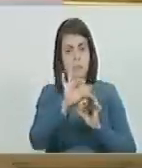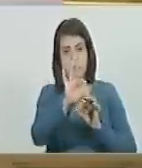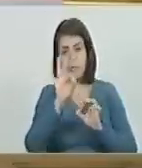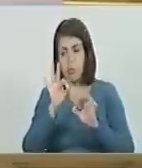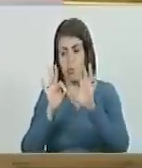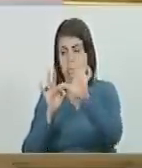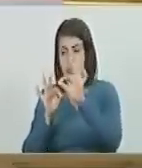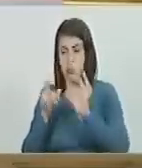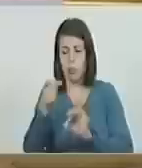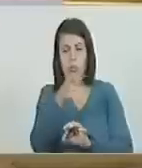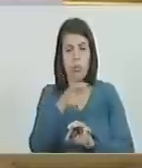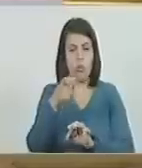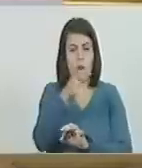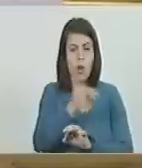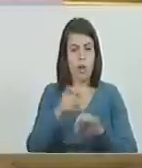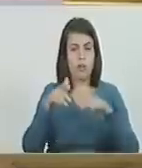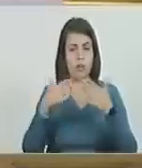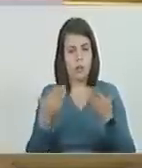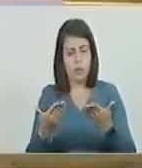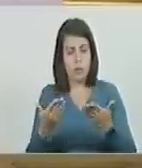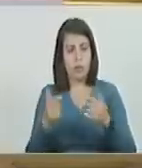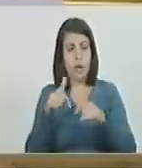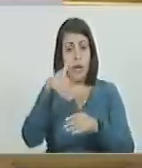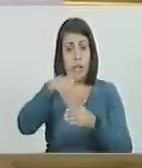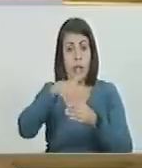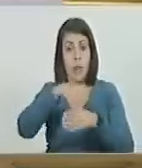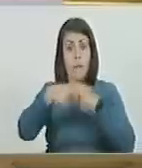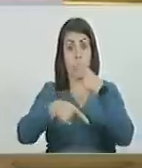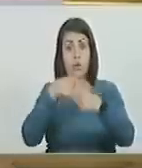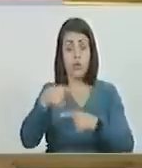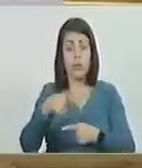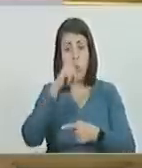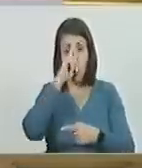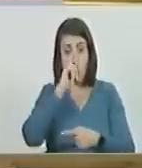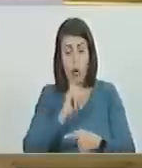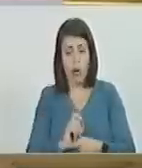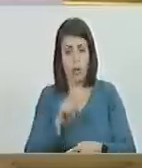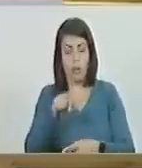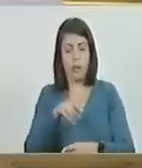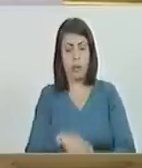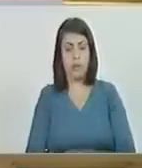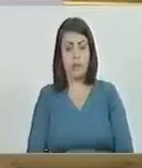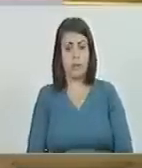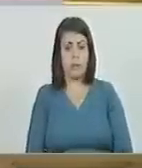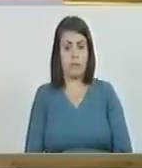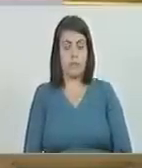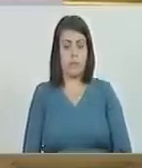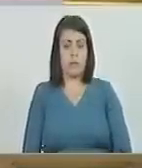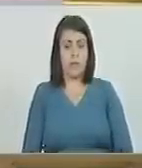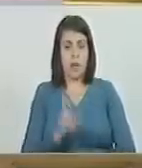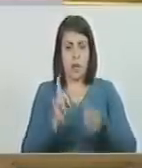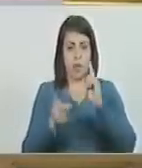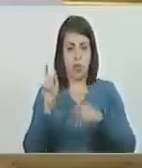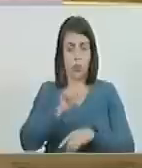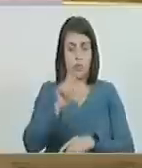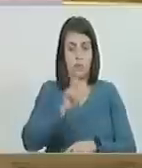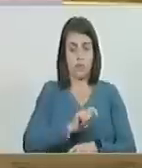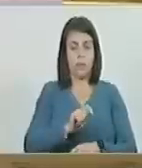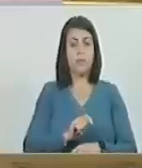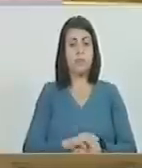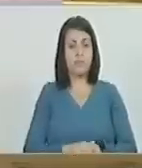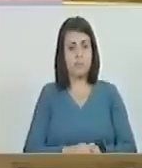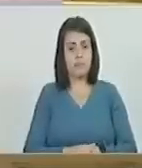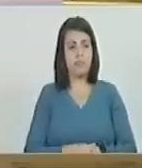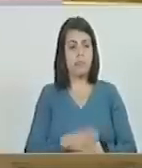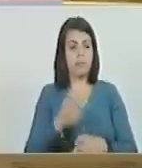buscando que para los eventos electorales que vienen, lo dijimos hace ya algunos meses, a comprar